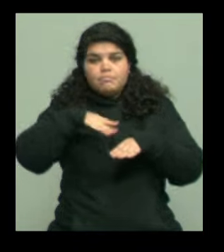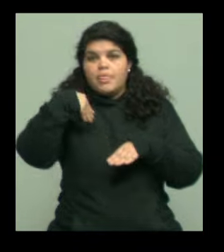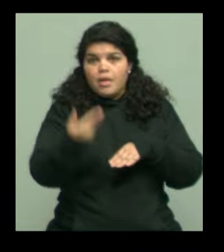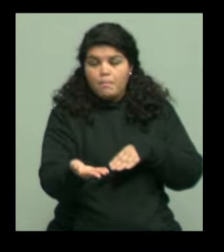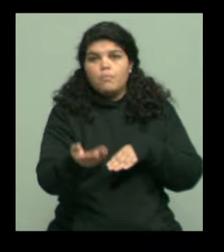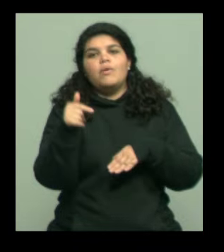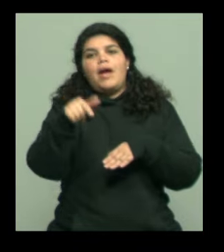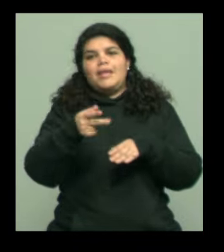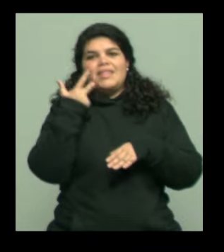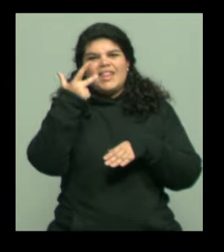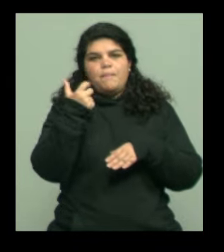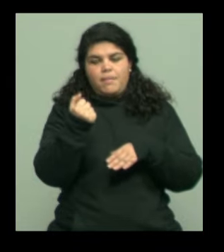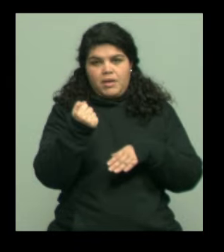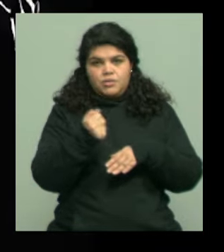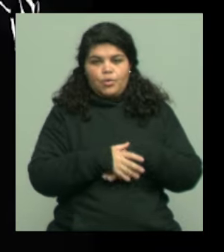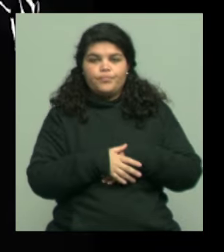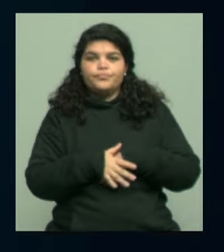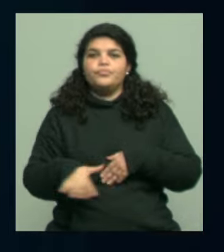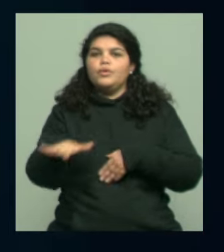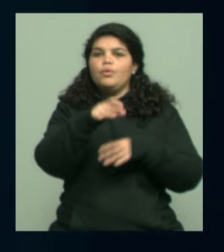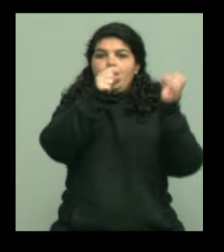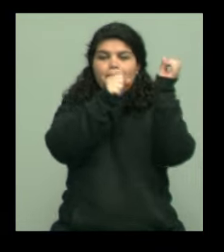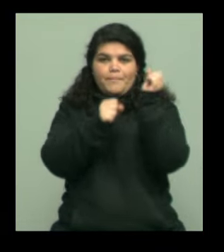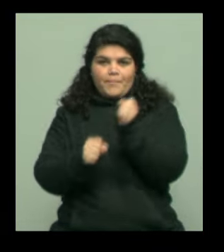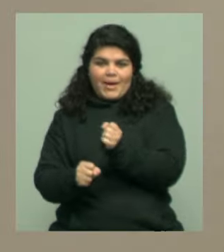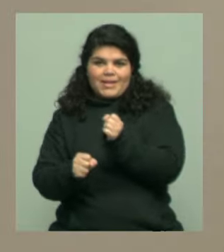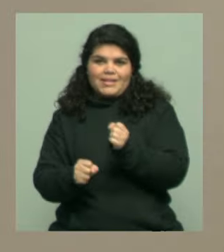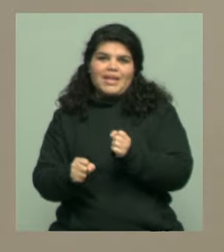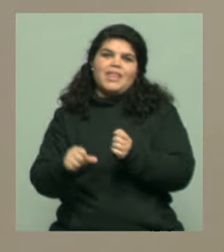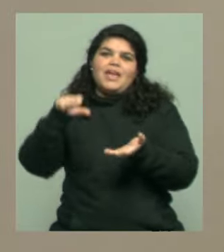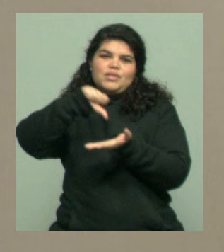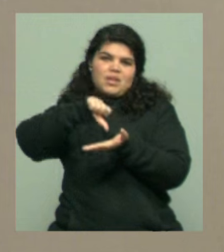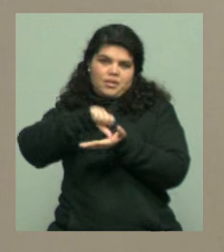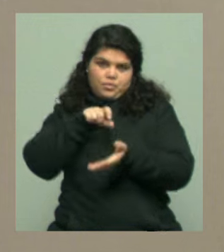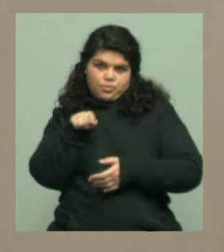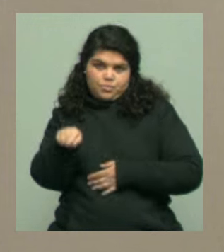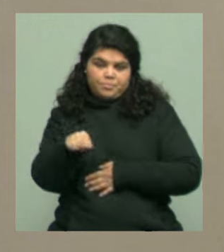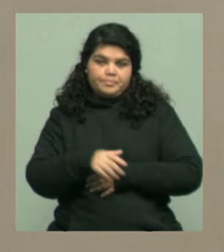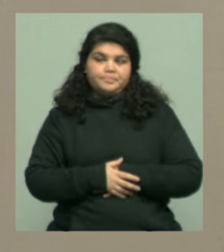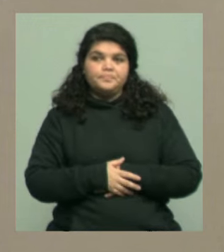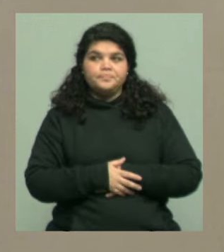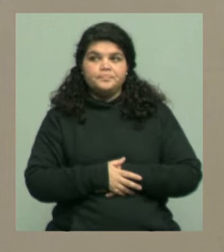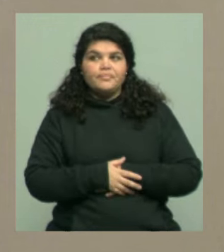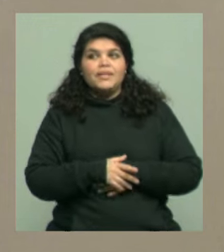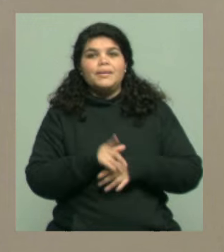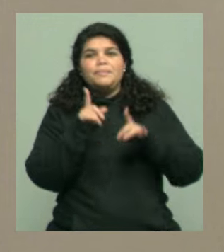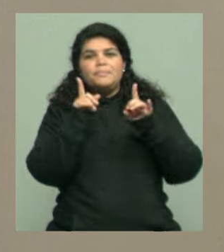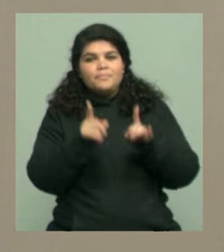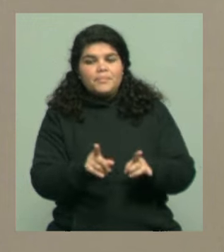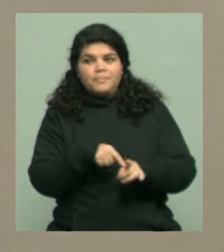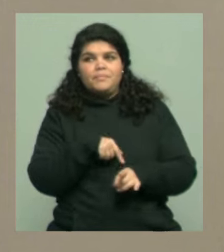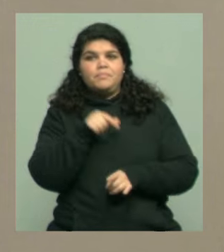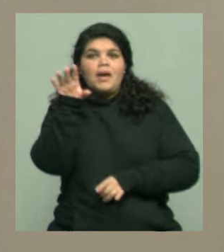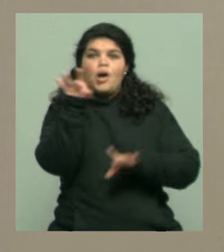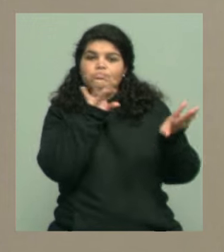Skatepark del Parque O'Higgins. Están todos invitados. Realmente muy interesante esta propuesta que se suma a esta grilla de opciones,